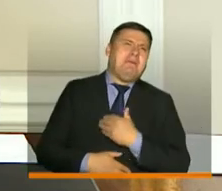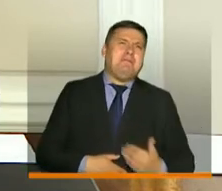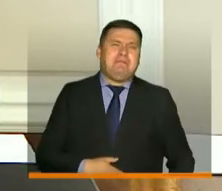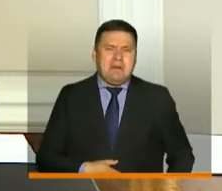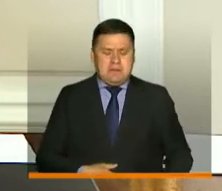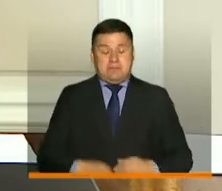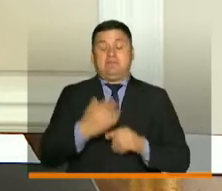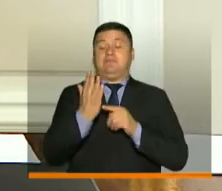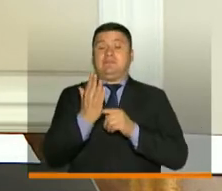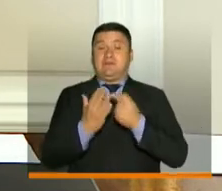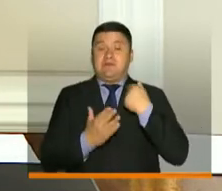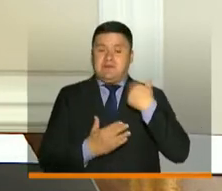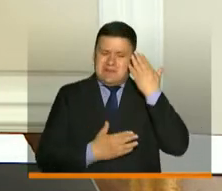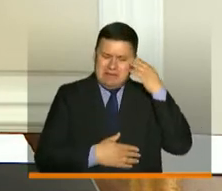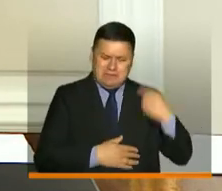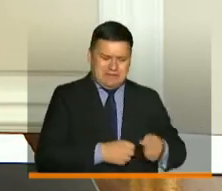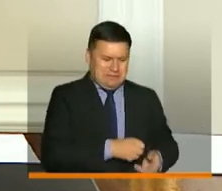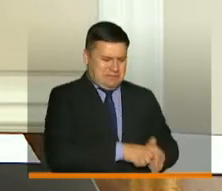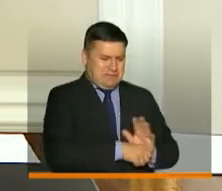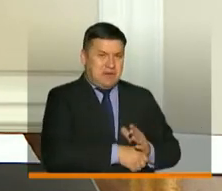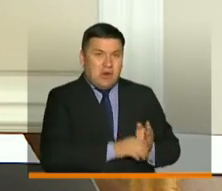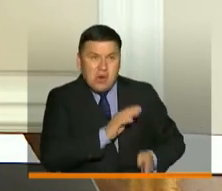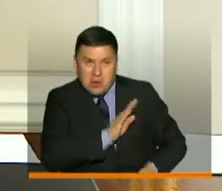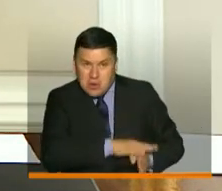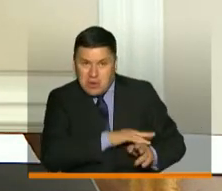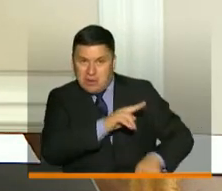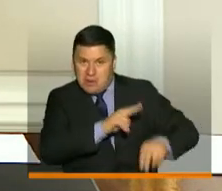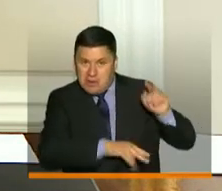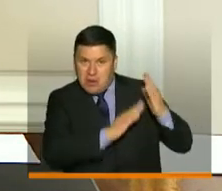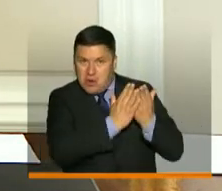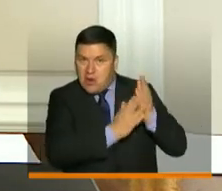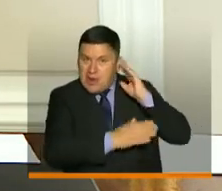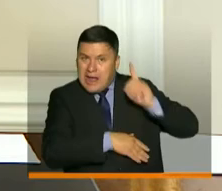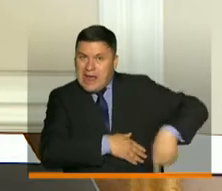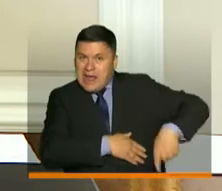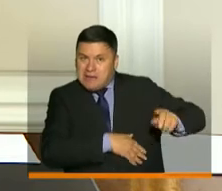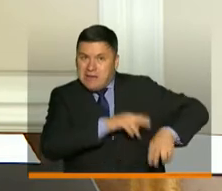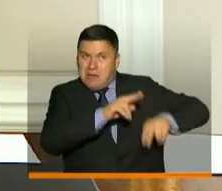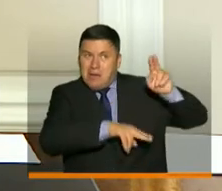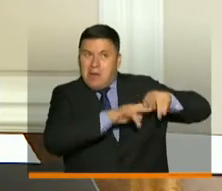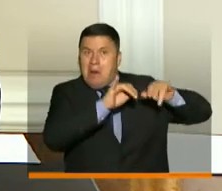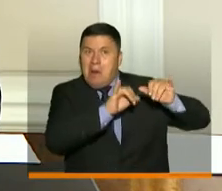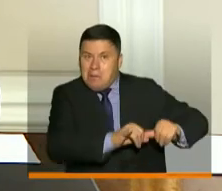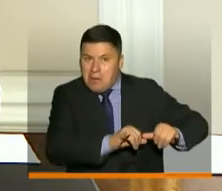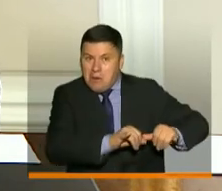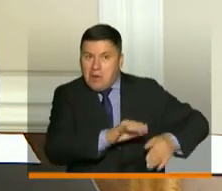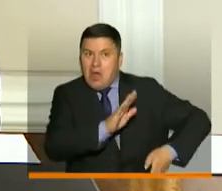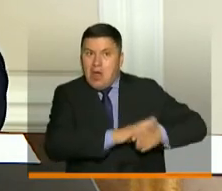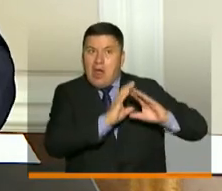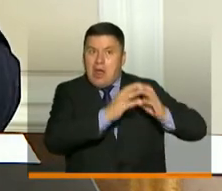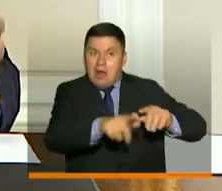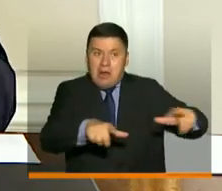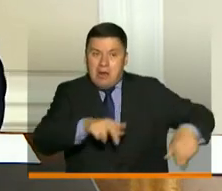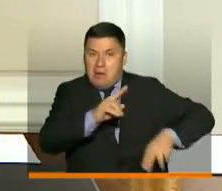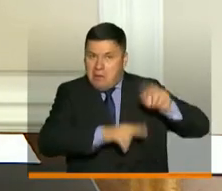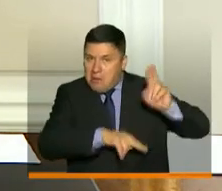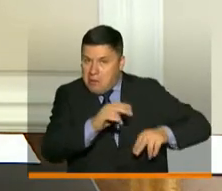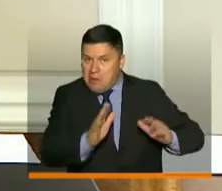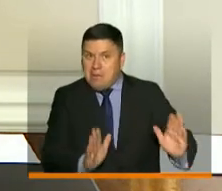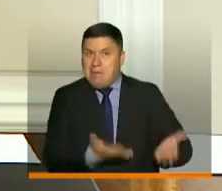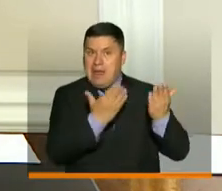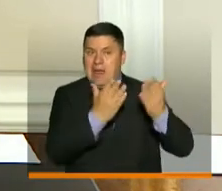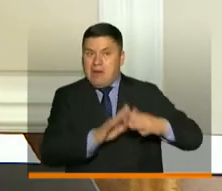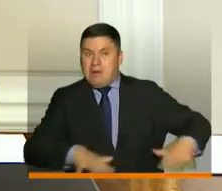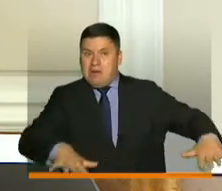presidente, en esta época de pandemia van a seguir con las obras para las escuelas, van a seguir con las obras para las aulas, van a seguir mejorando